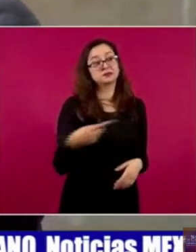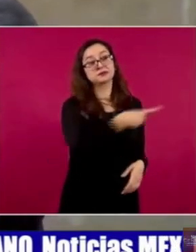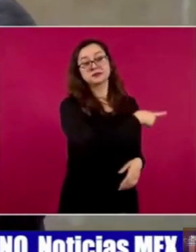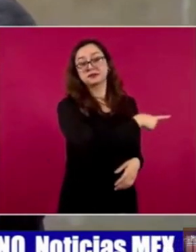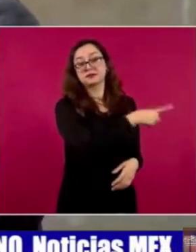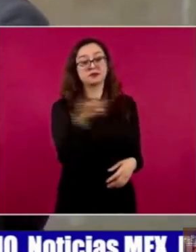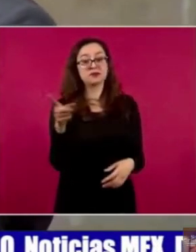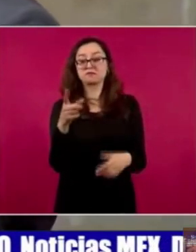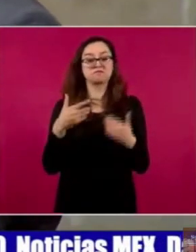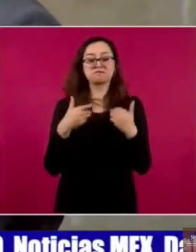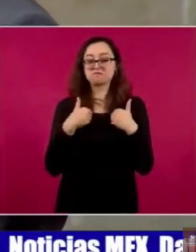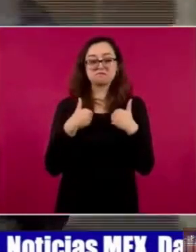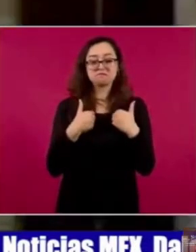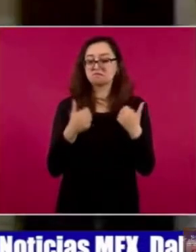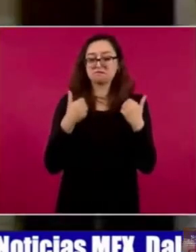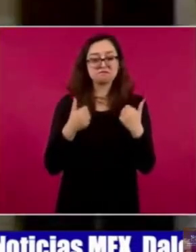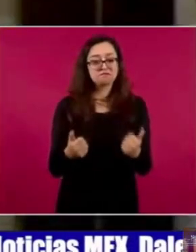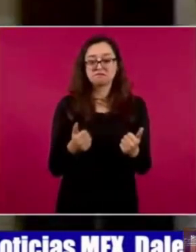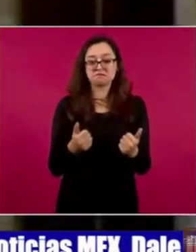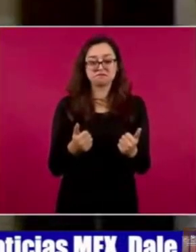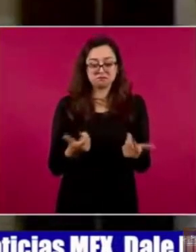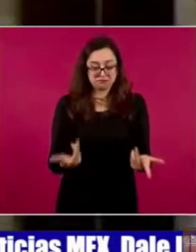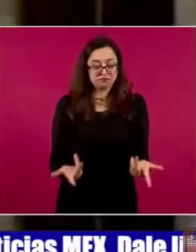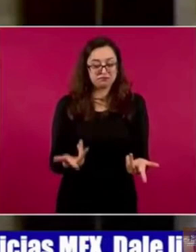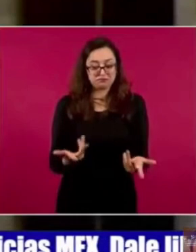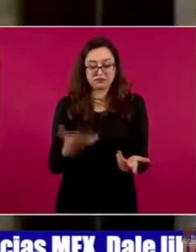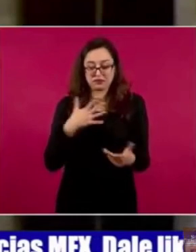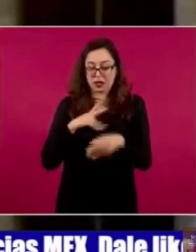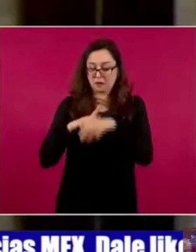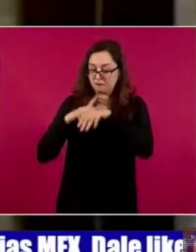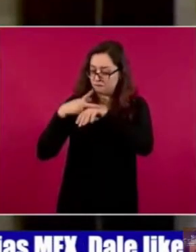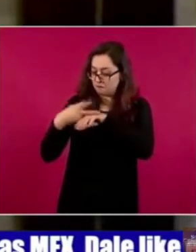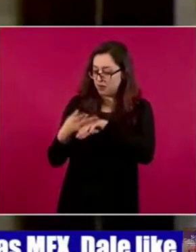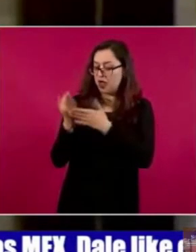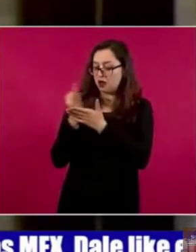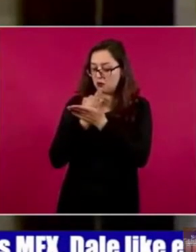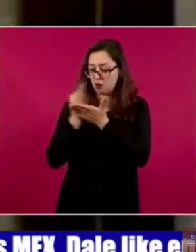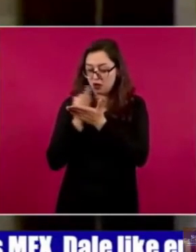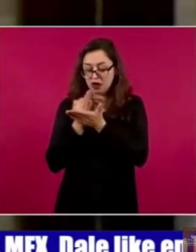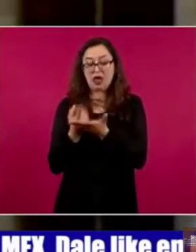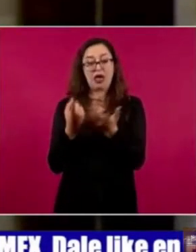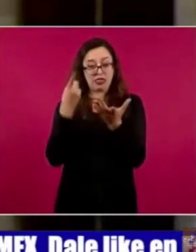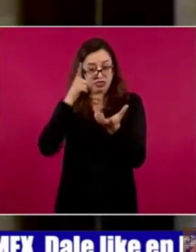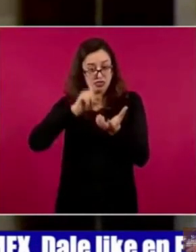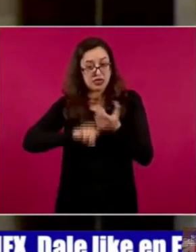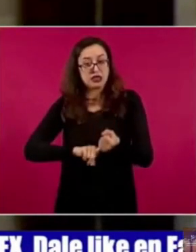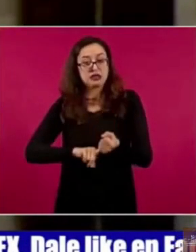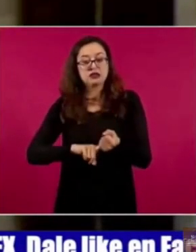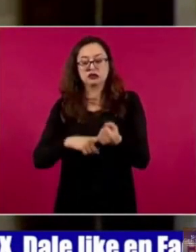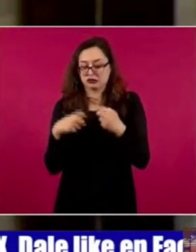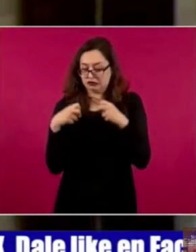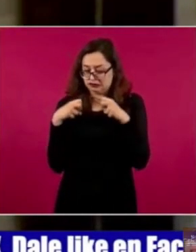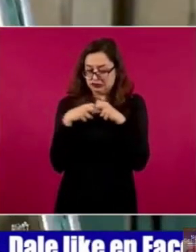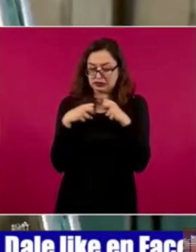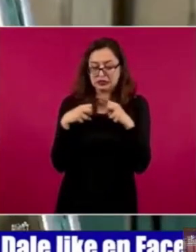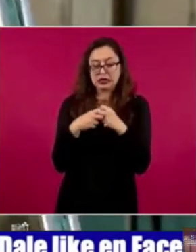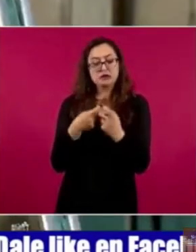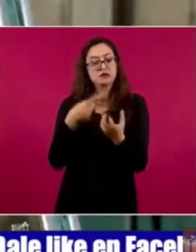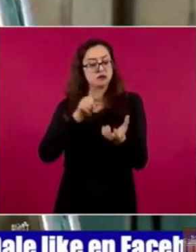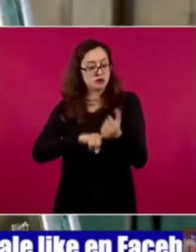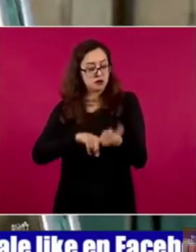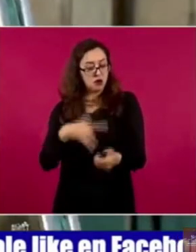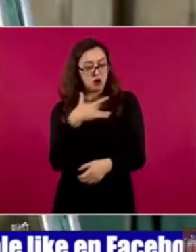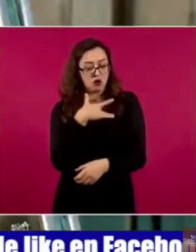que también debajo de una piel oscura hay nervios, hay